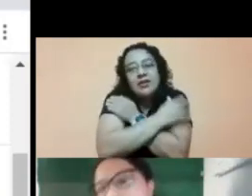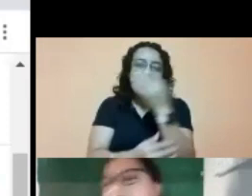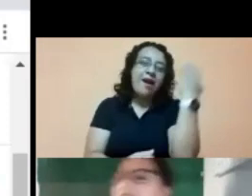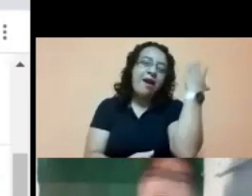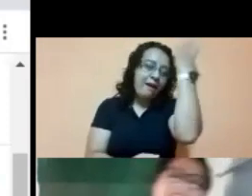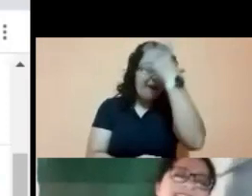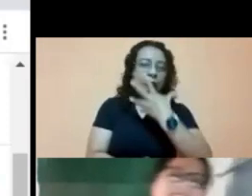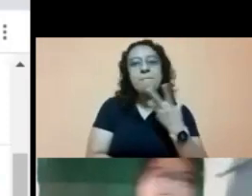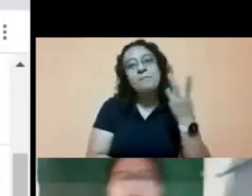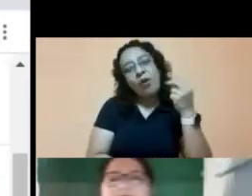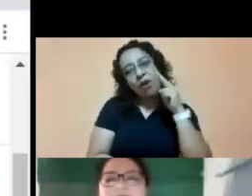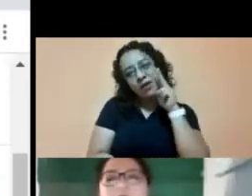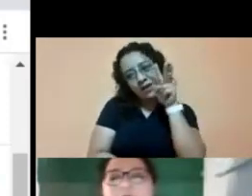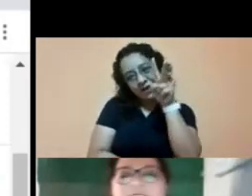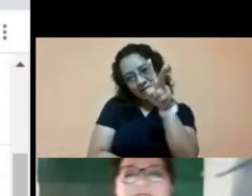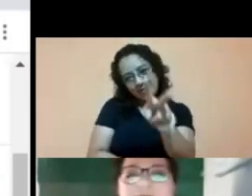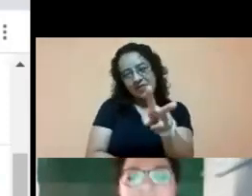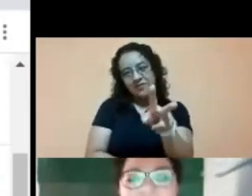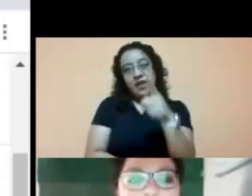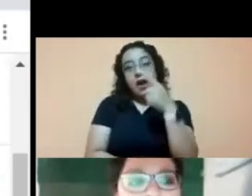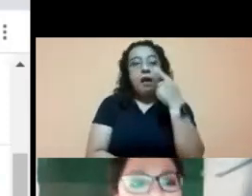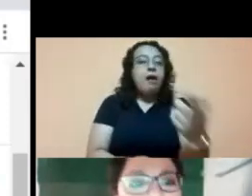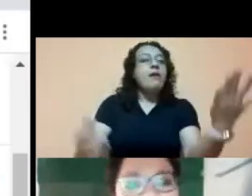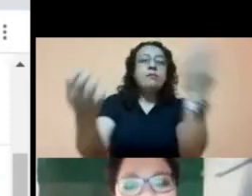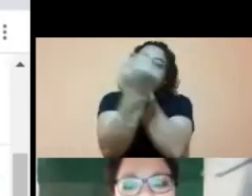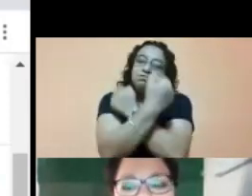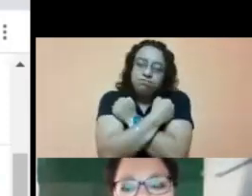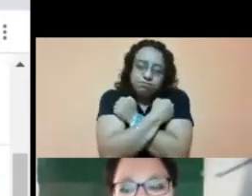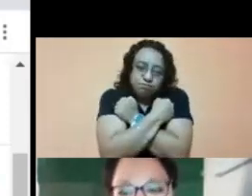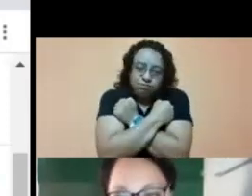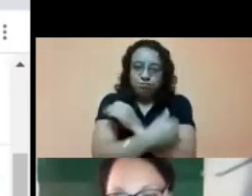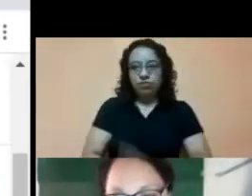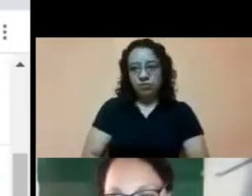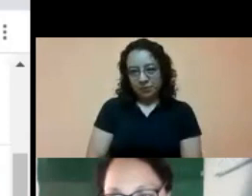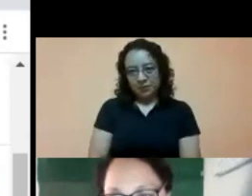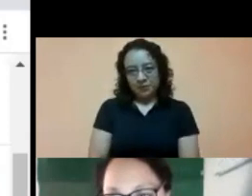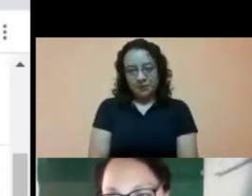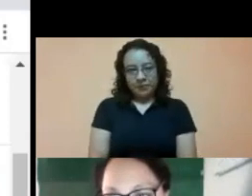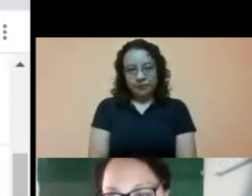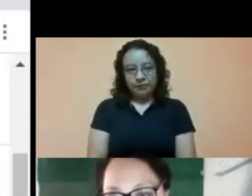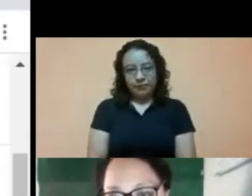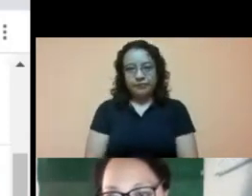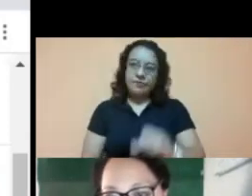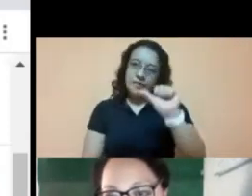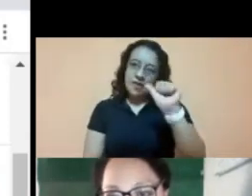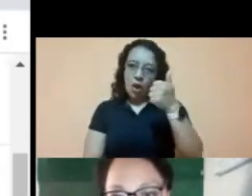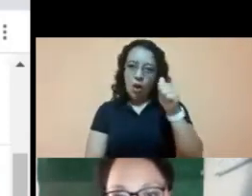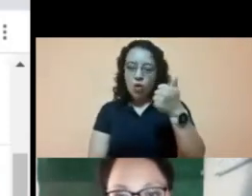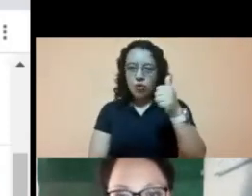se ven dándose un abrazo. Muy bien. Vamos a